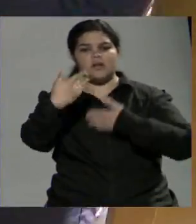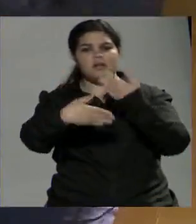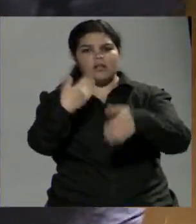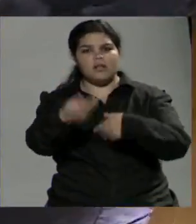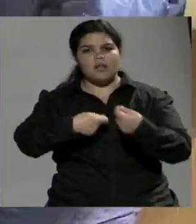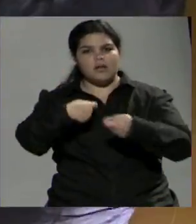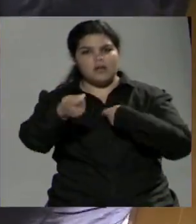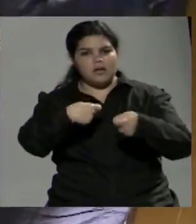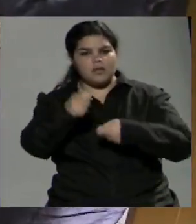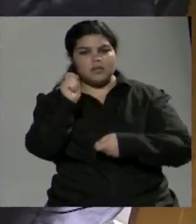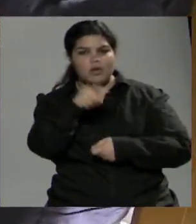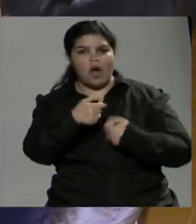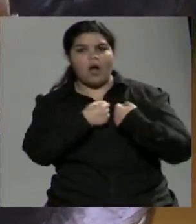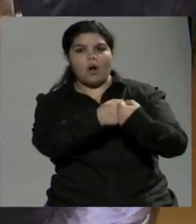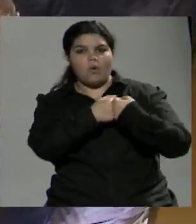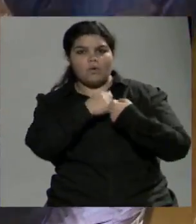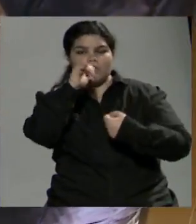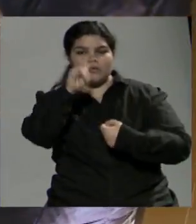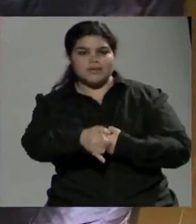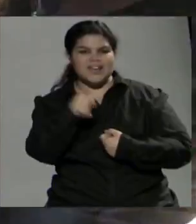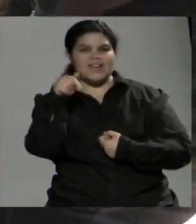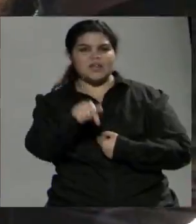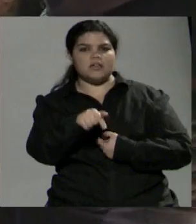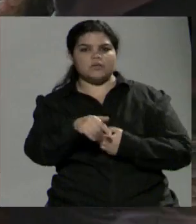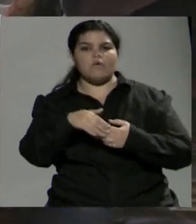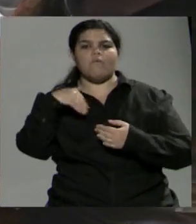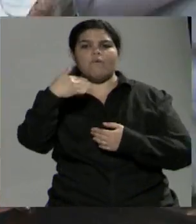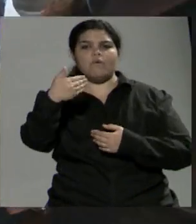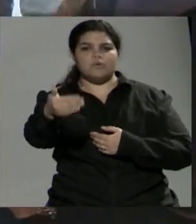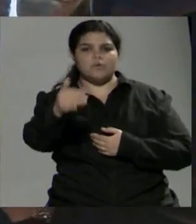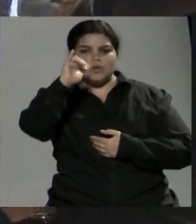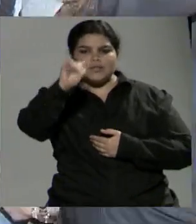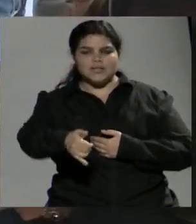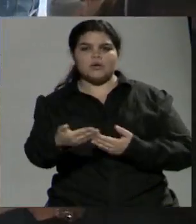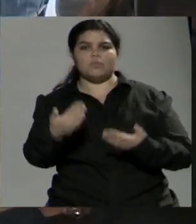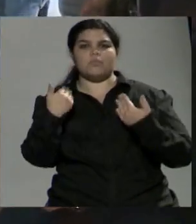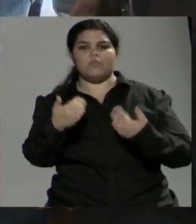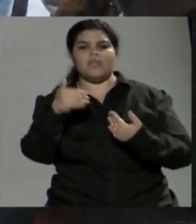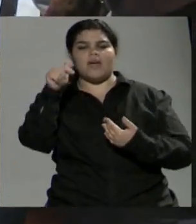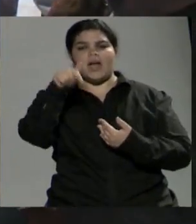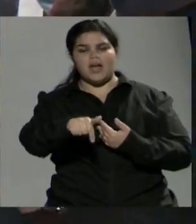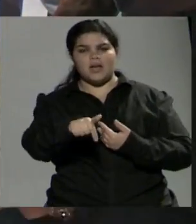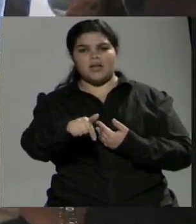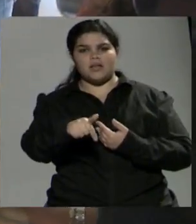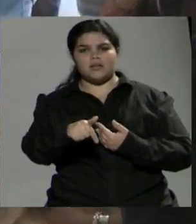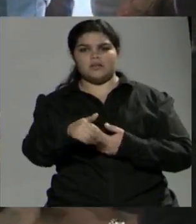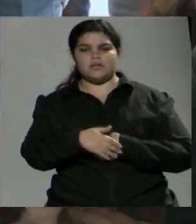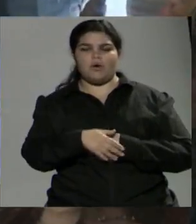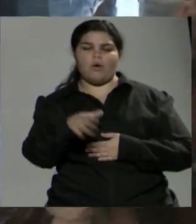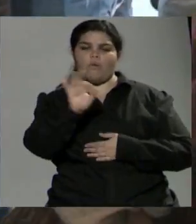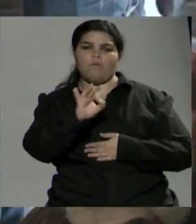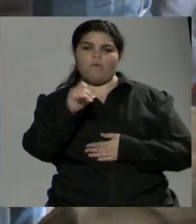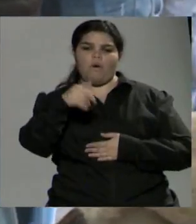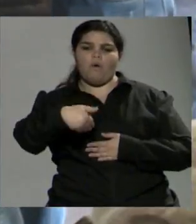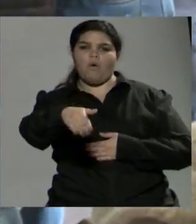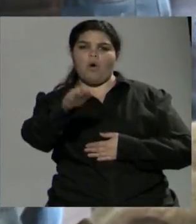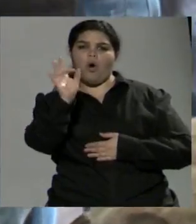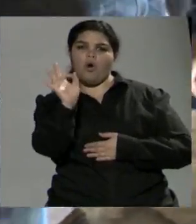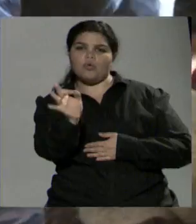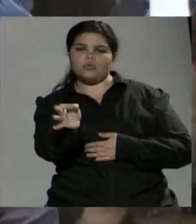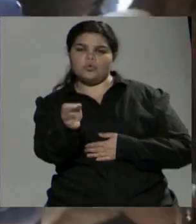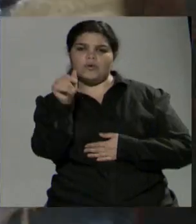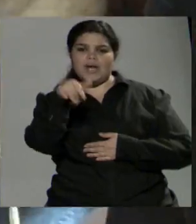constitucionalistas que están cerca del gobernador, incluso de la propia vicegobernadora, a ver,